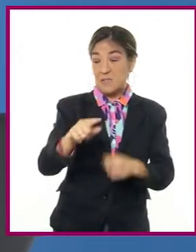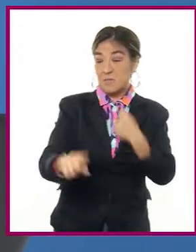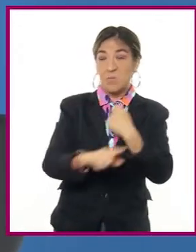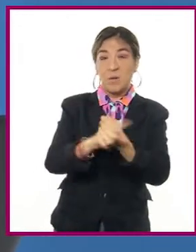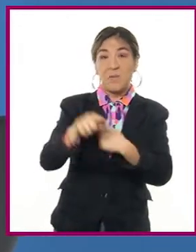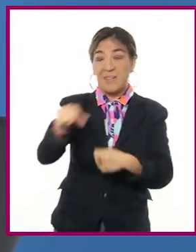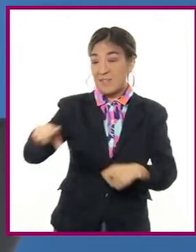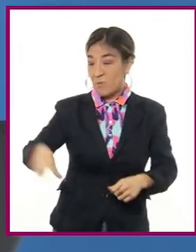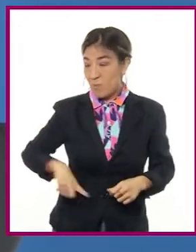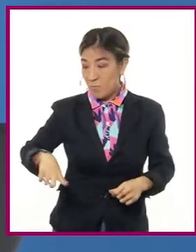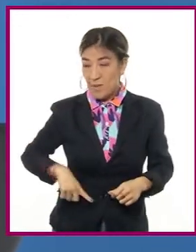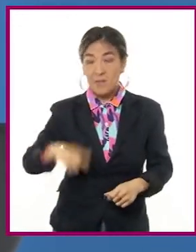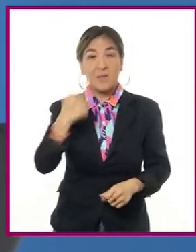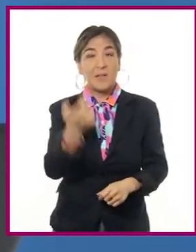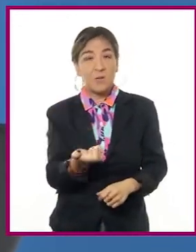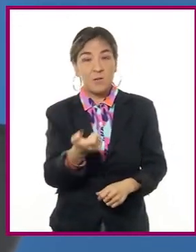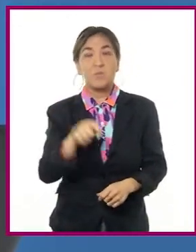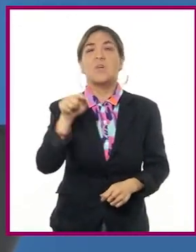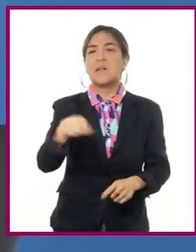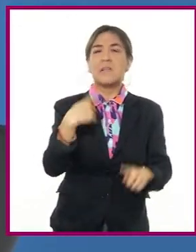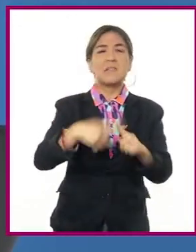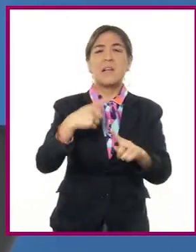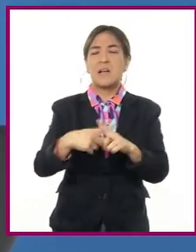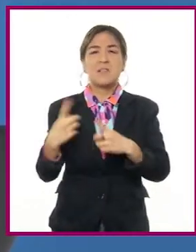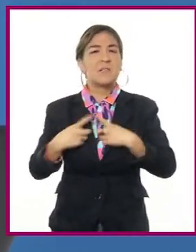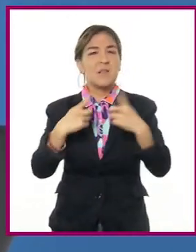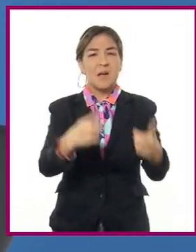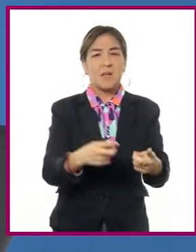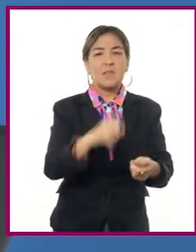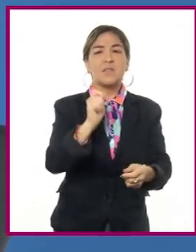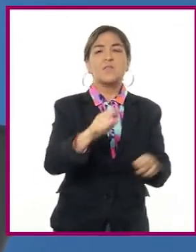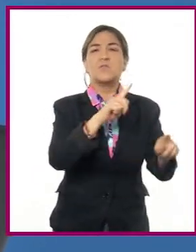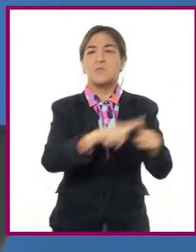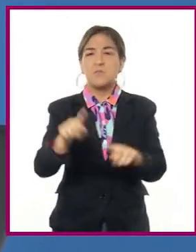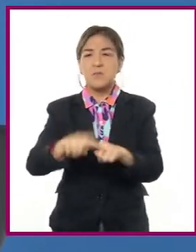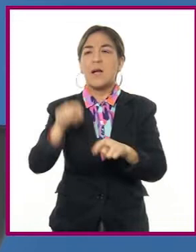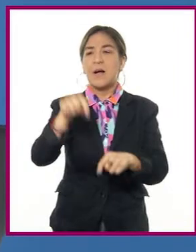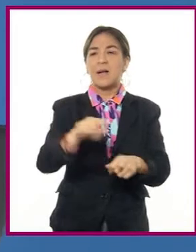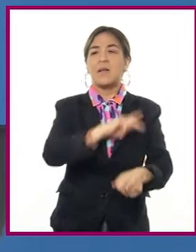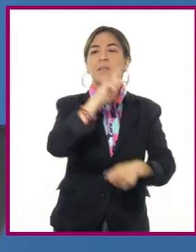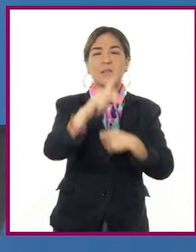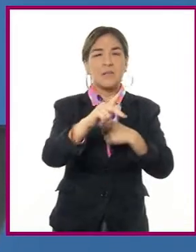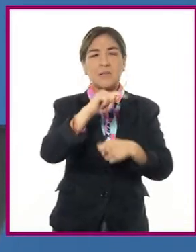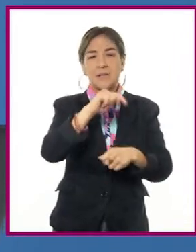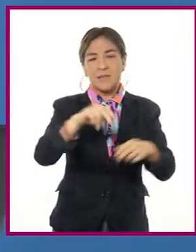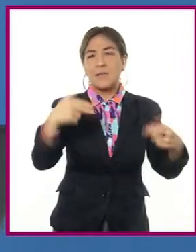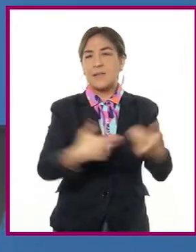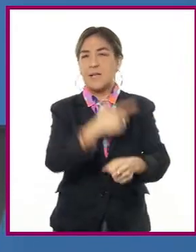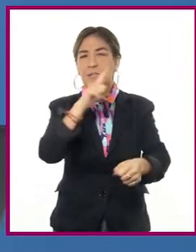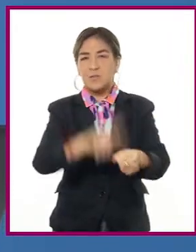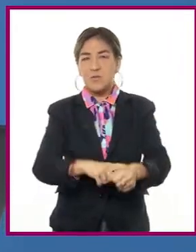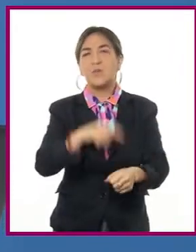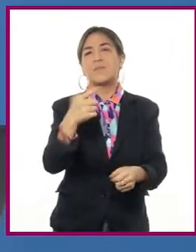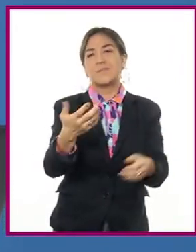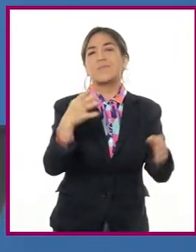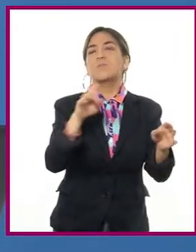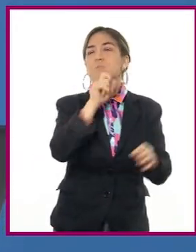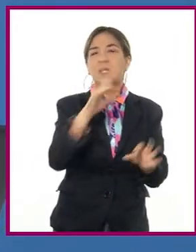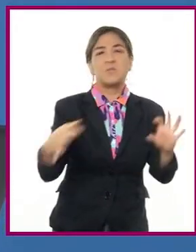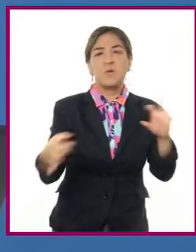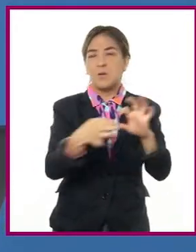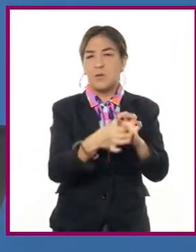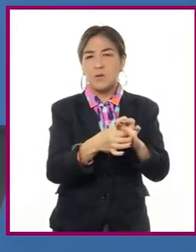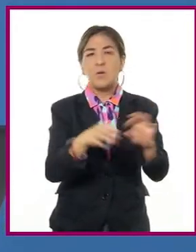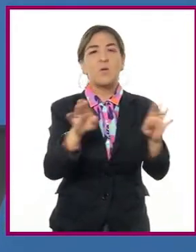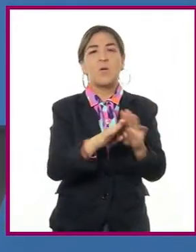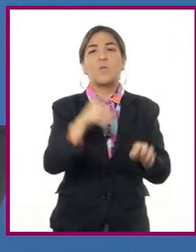de la conflagración lo recibirán todas y cada una de las naciones del globo en más o menos proporción. La